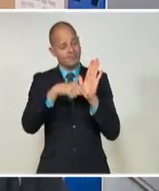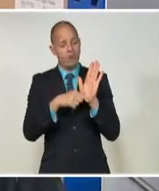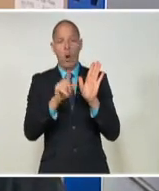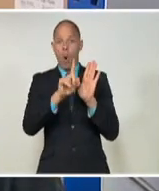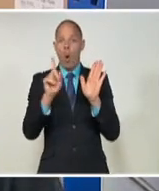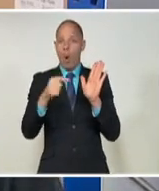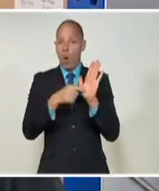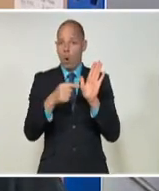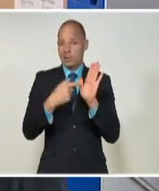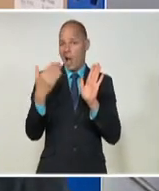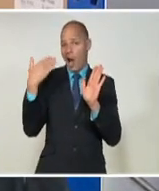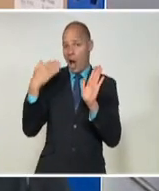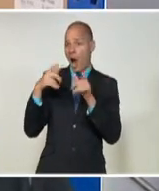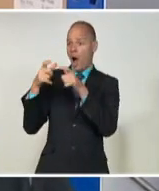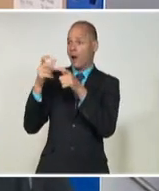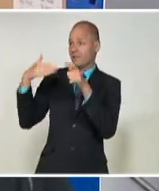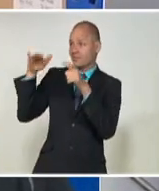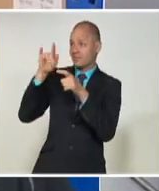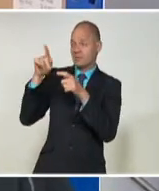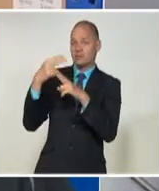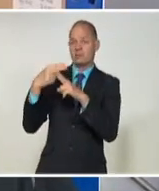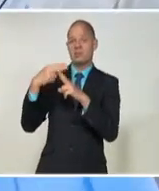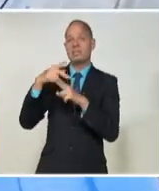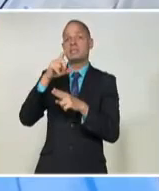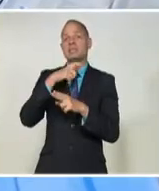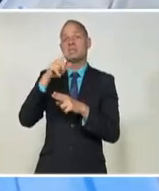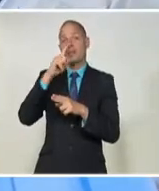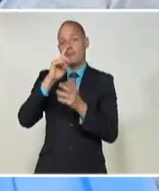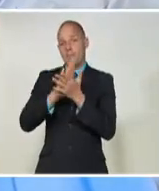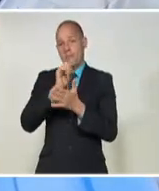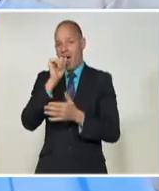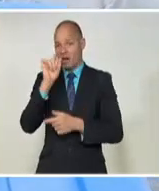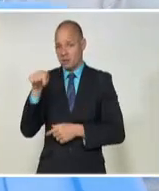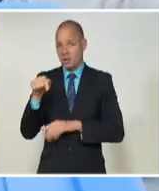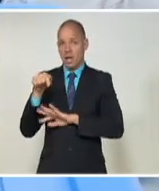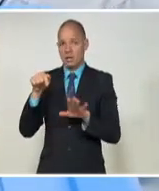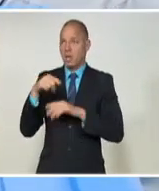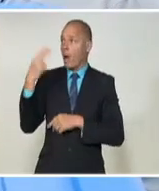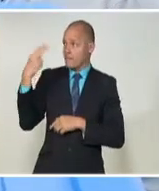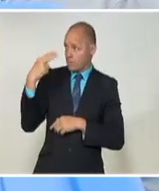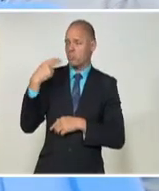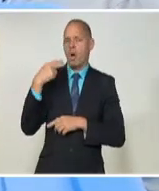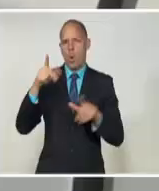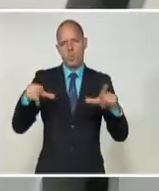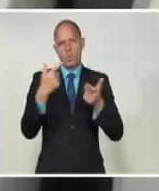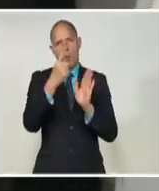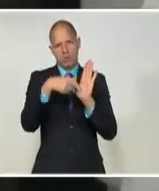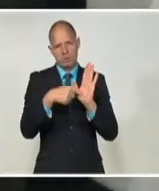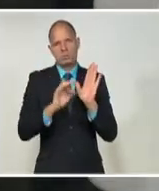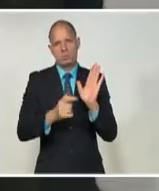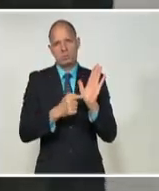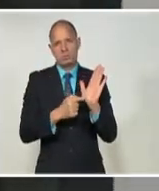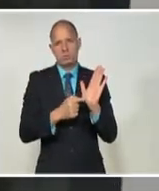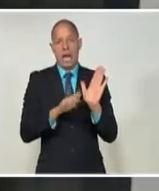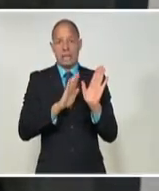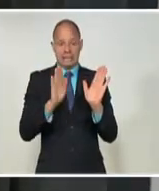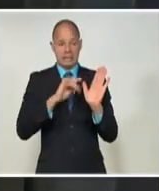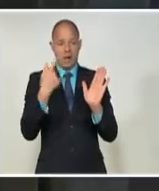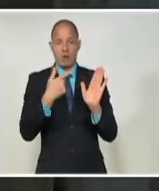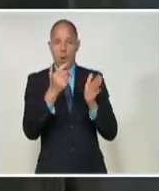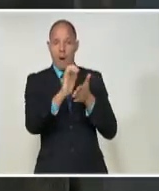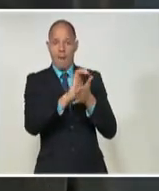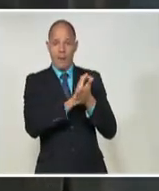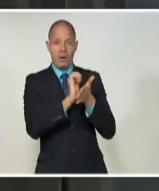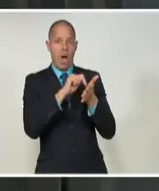CENME. Hacemos varias acciones para lograr un sistema adecuado de estos productos